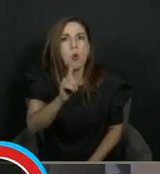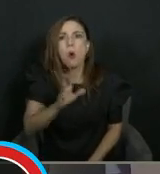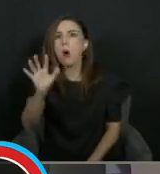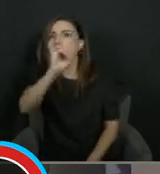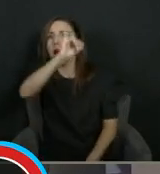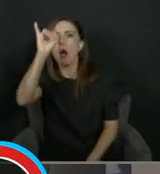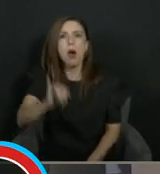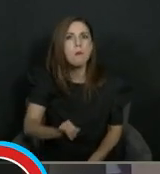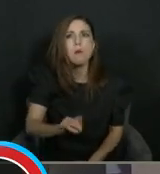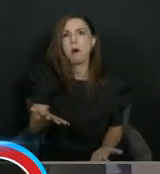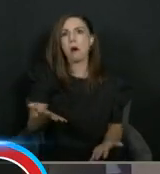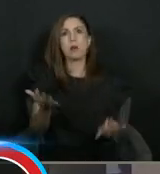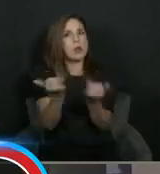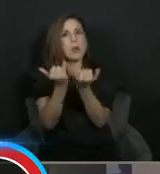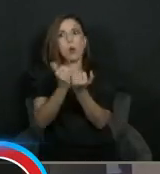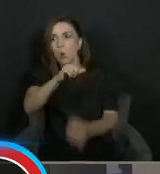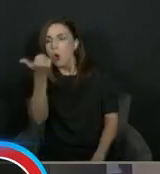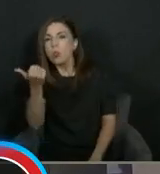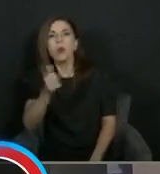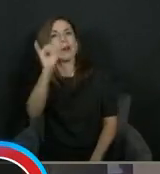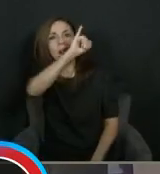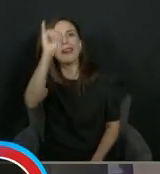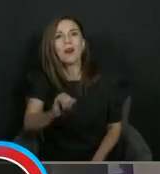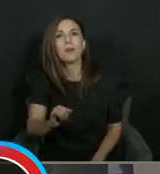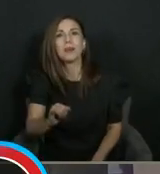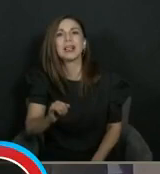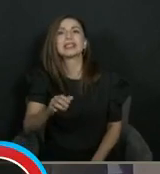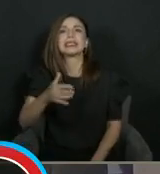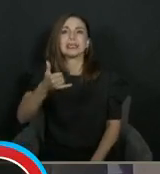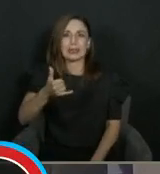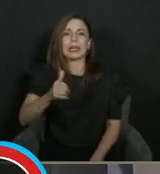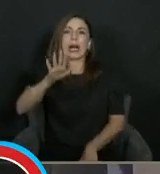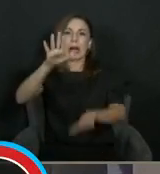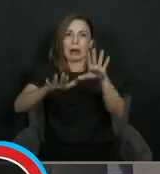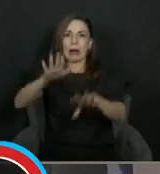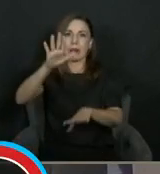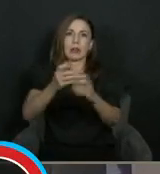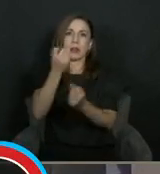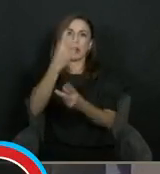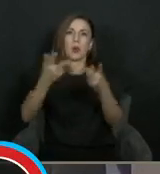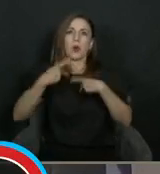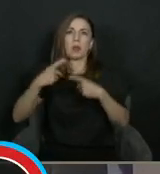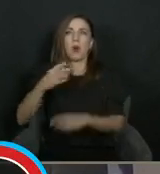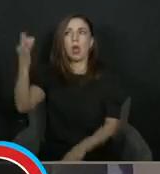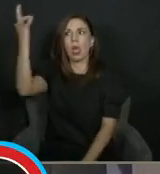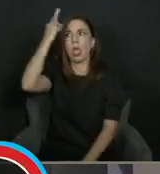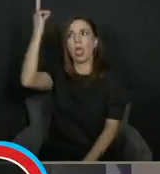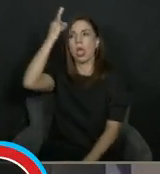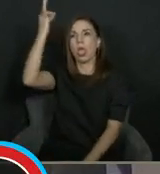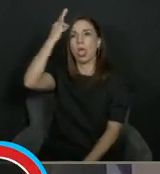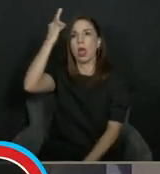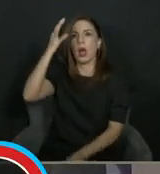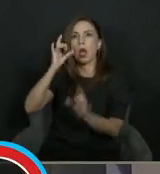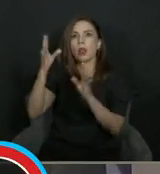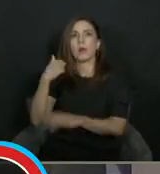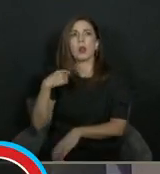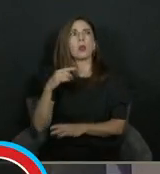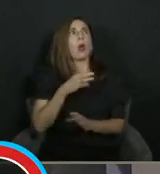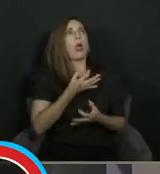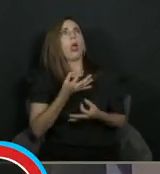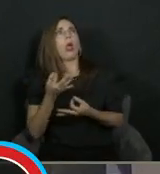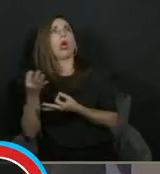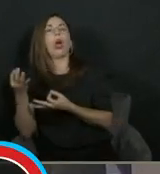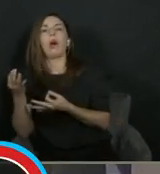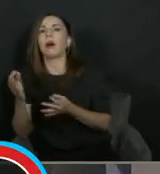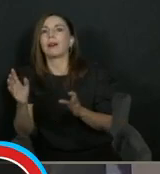jamás y a veces te van llevando por ahí y te vas metiendo la cabeza de que si puede suceder y tú te perdiste cinco años ocho o diez